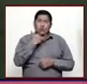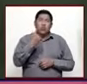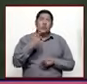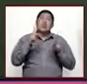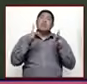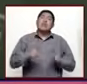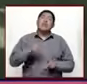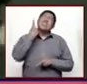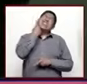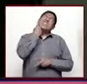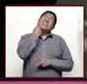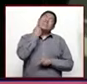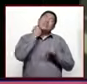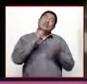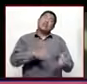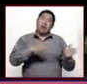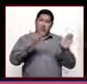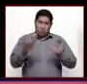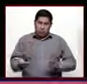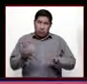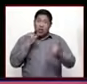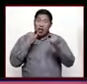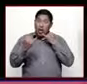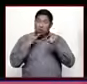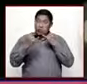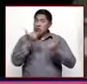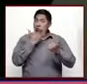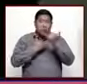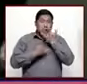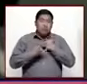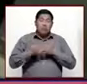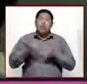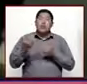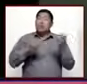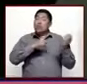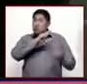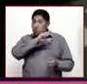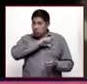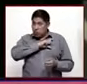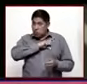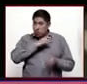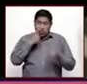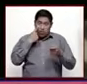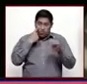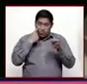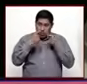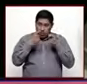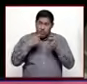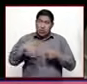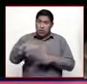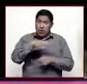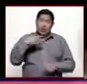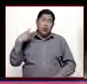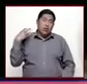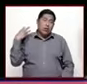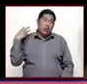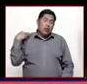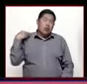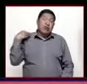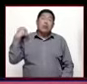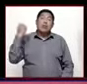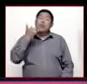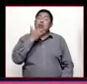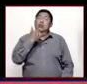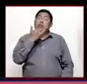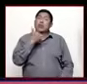hace instantes ha perdido la vida. Para más información nos encontramos con el capitán, quien está de supervisor en esta zona. Capitán, ¿qué es lo que ha sucedido